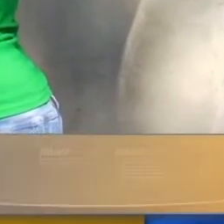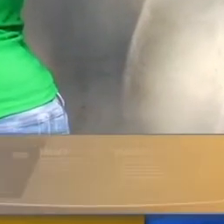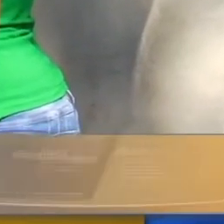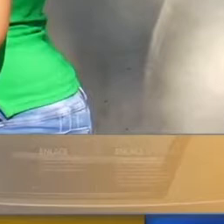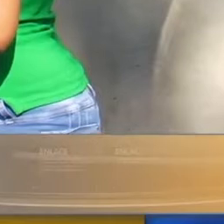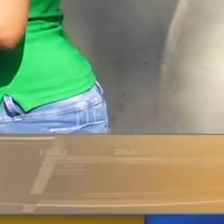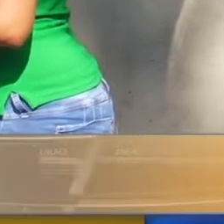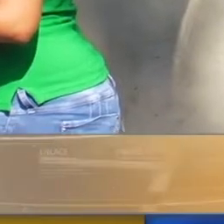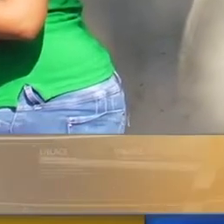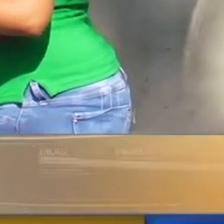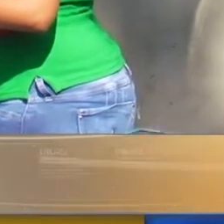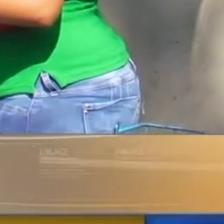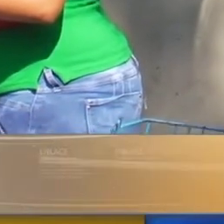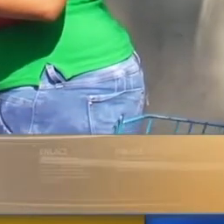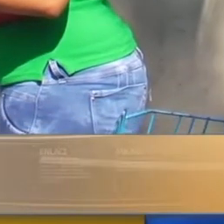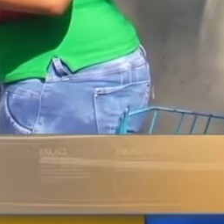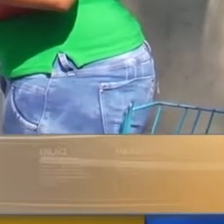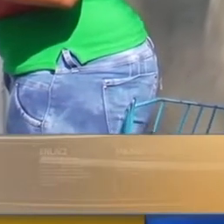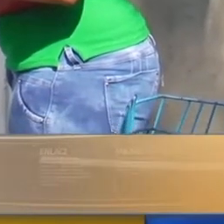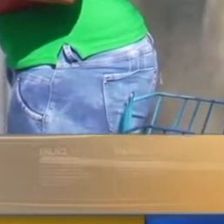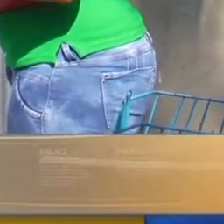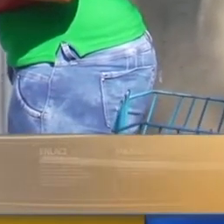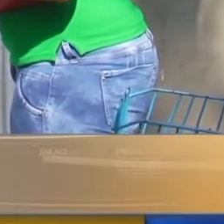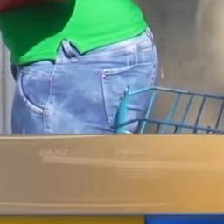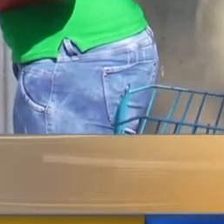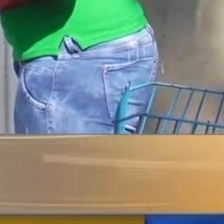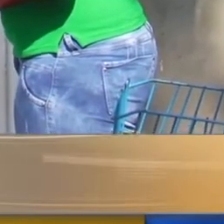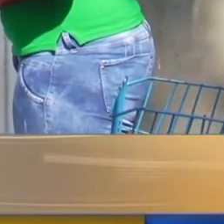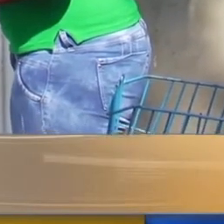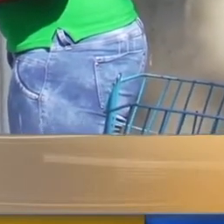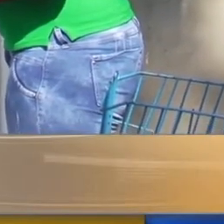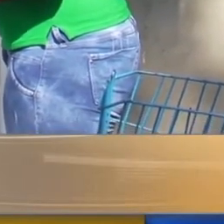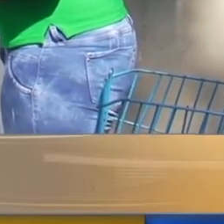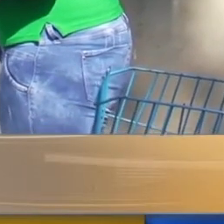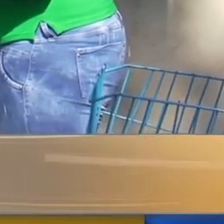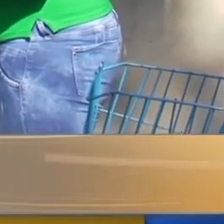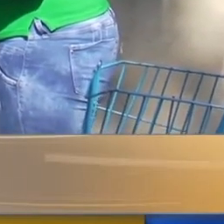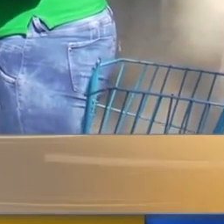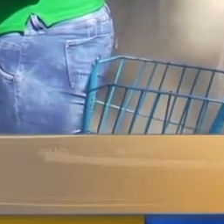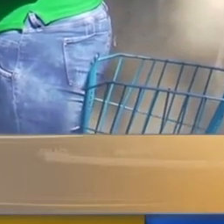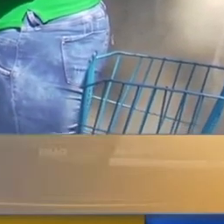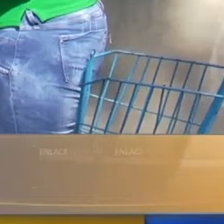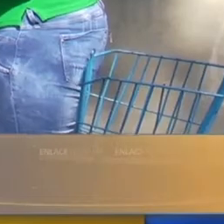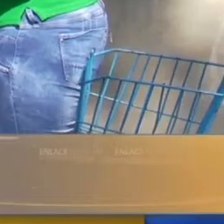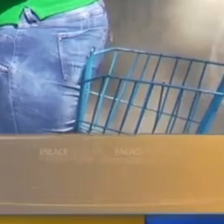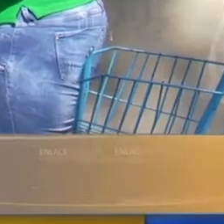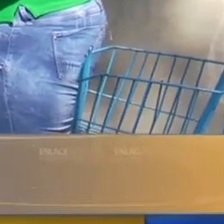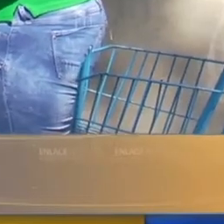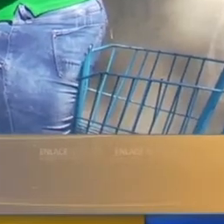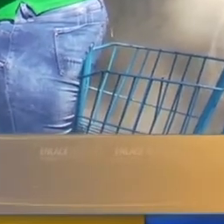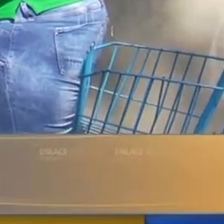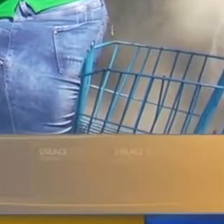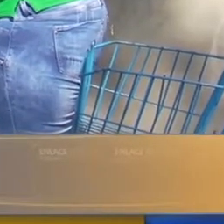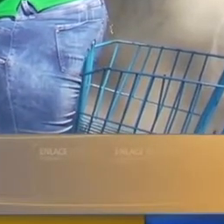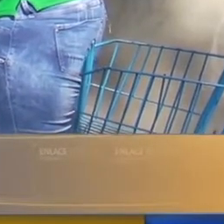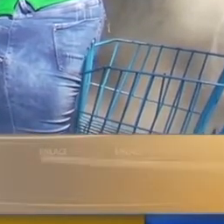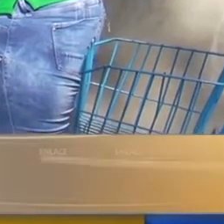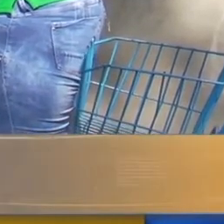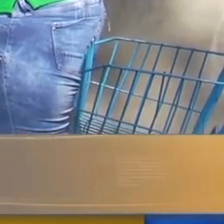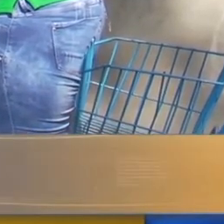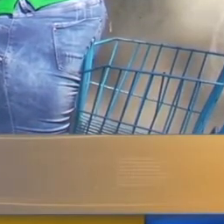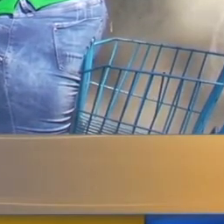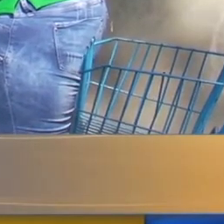Eduba para titular predios de por lo menos 826 familias en diferentes comunas de Barranca Bermeja. Enlace Noticias acompañó hoy las hechas en el